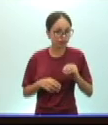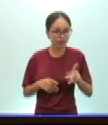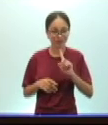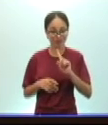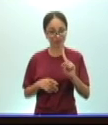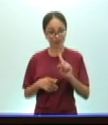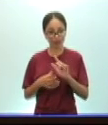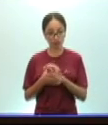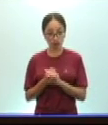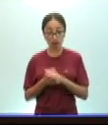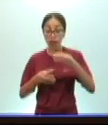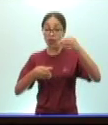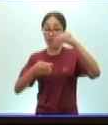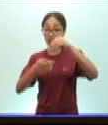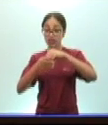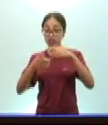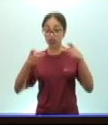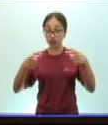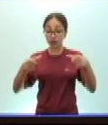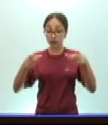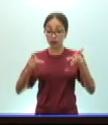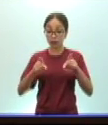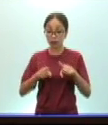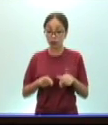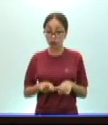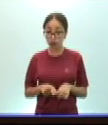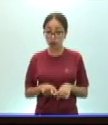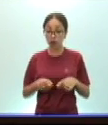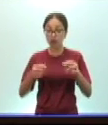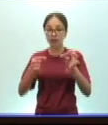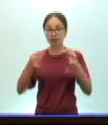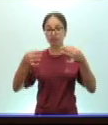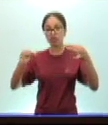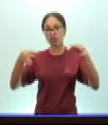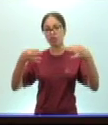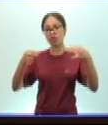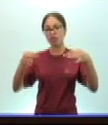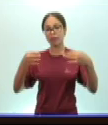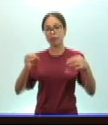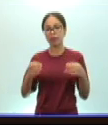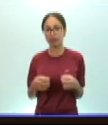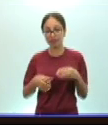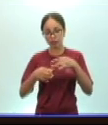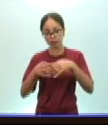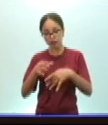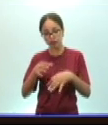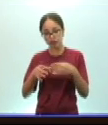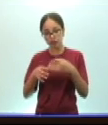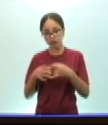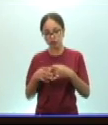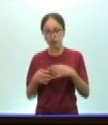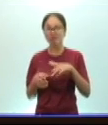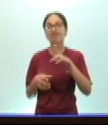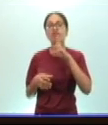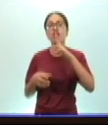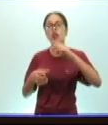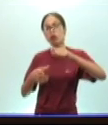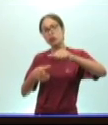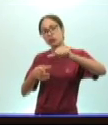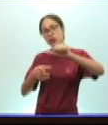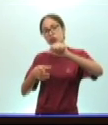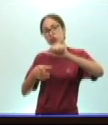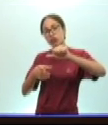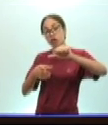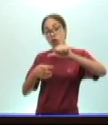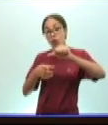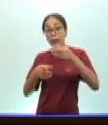filtro dentro del embudo y lo humedecemos con ayuda de un frasco lavador. Lo humedecemos para que